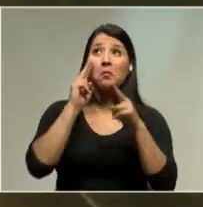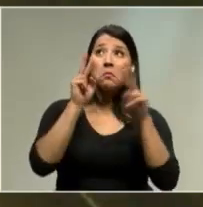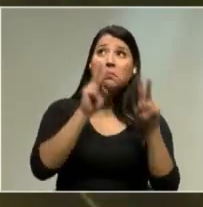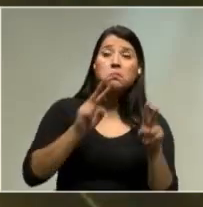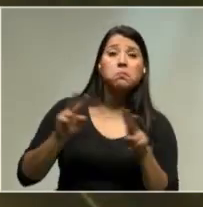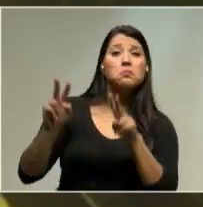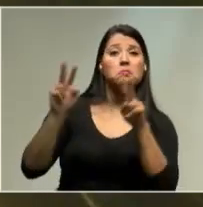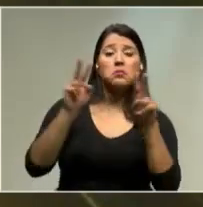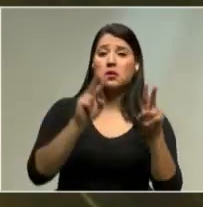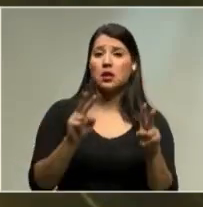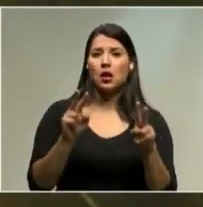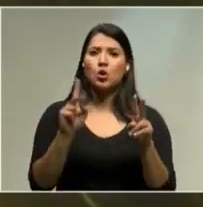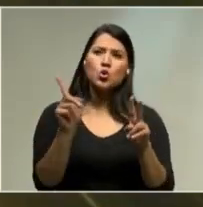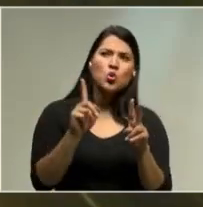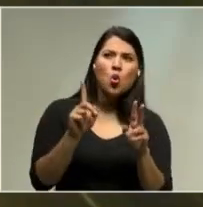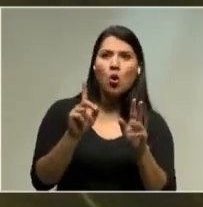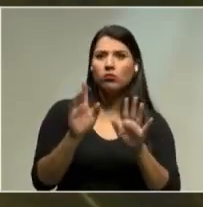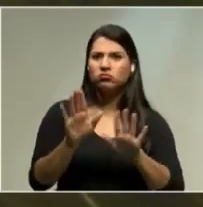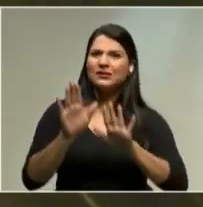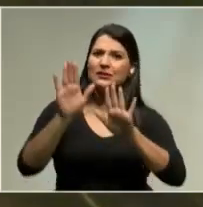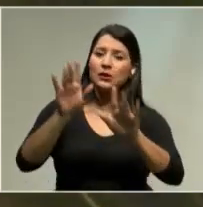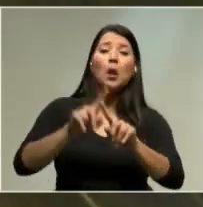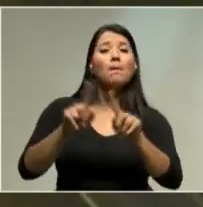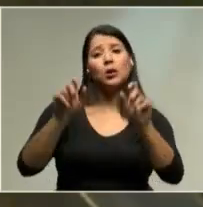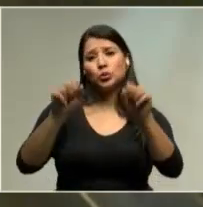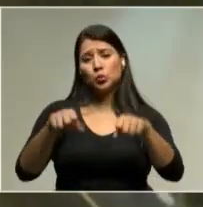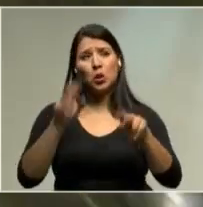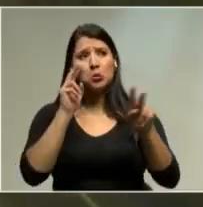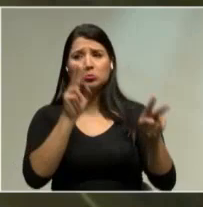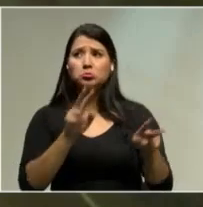visibilidad no es óptima, pero se circula